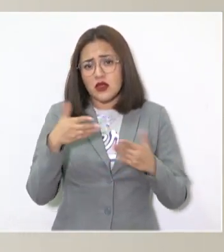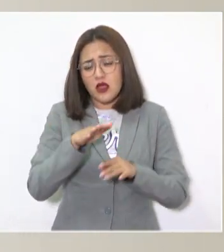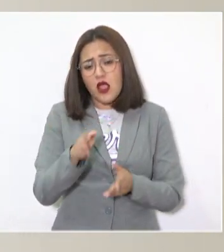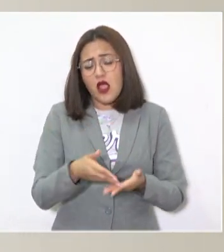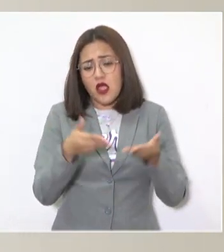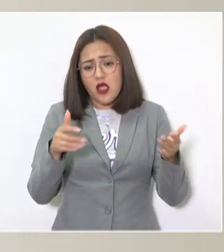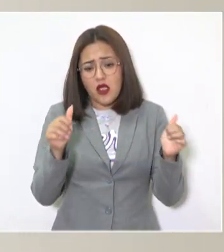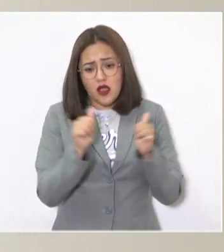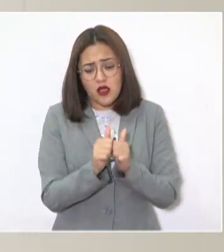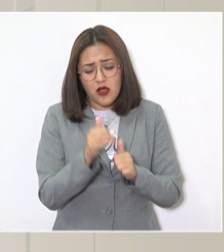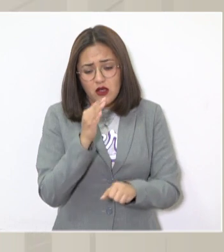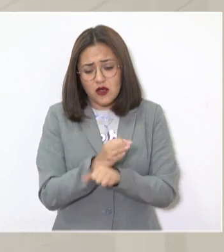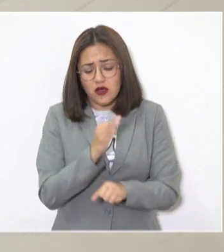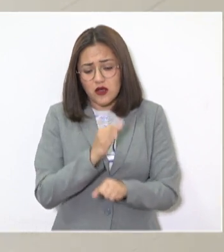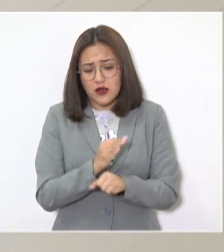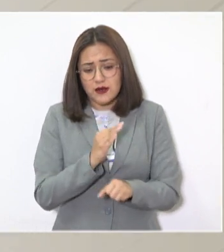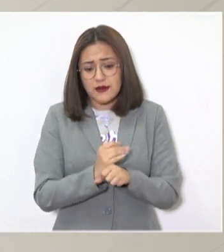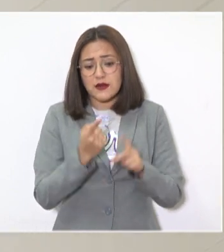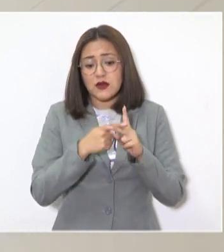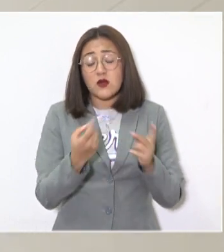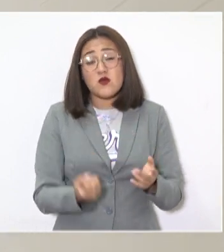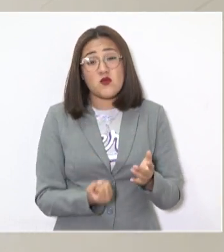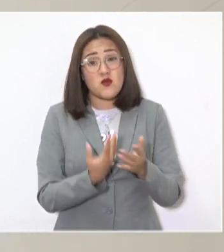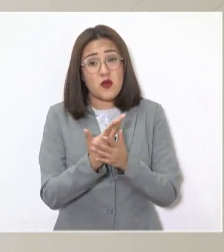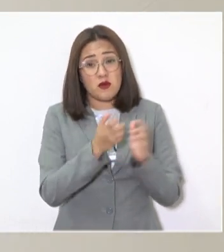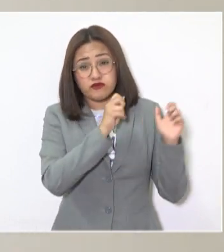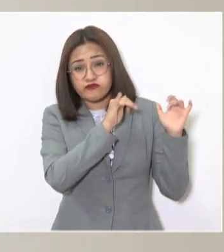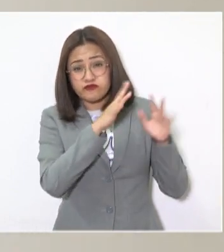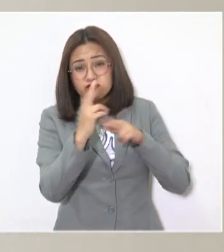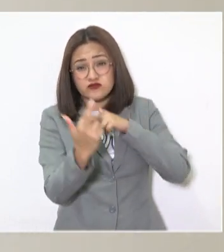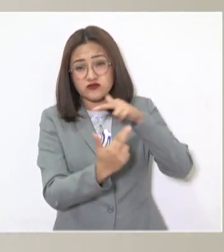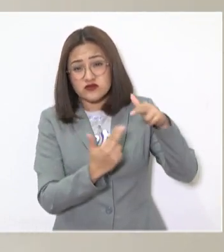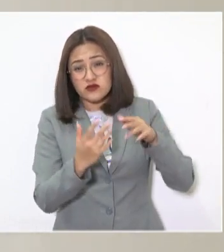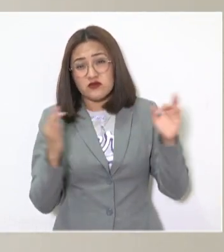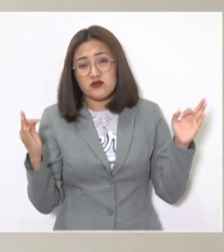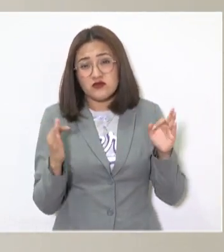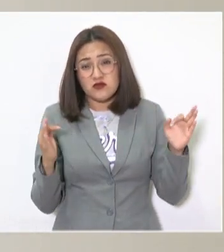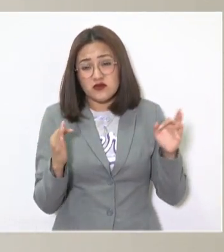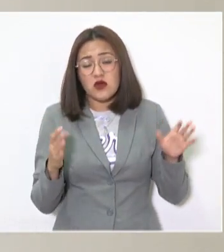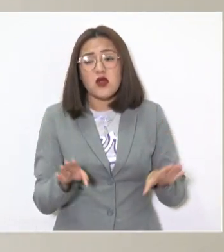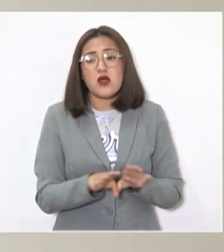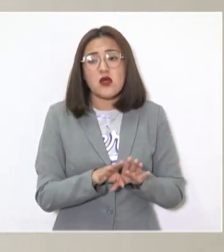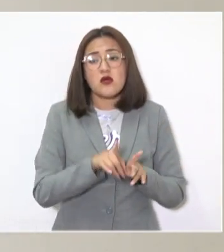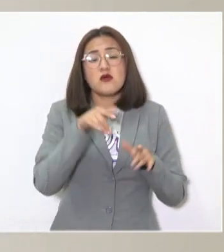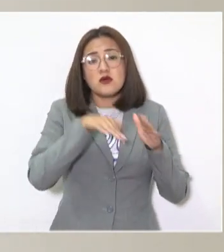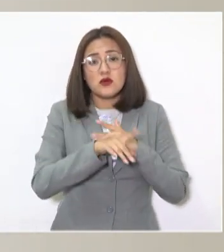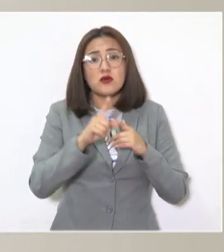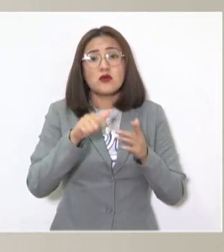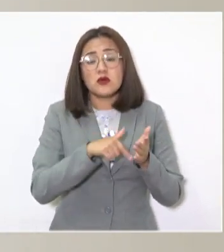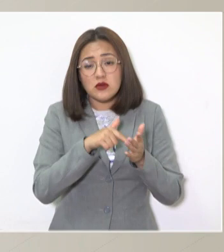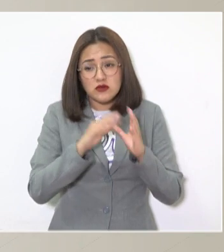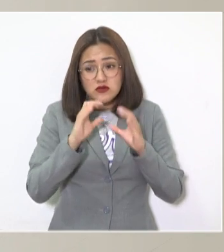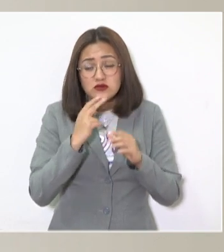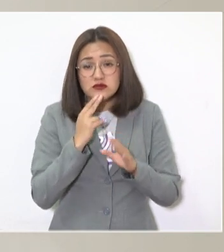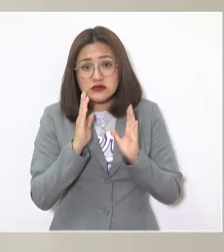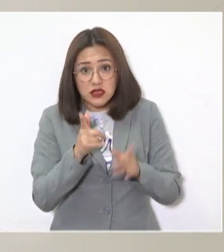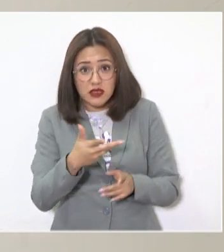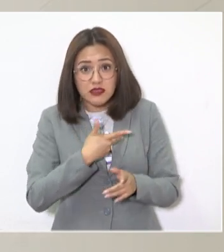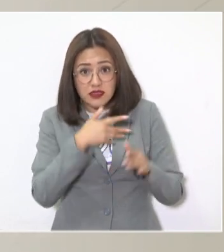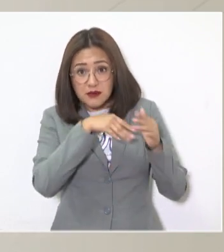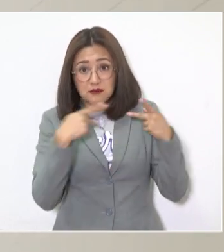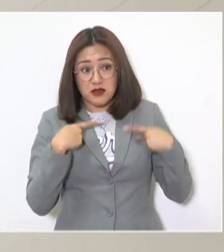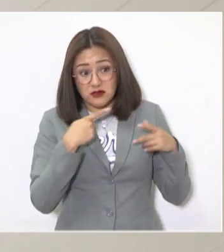con el ingreso de nuevos frentes fríos, cómo va la protección o los albergues. Si hay algunos municipios que ya hayan tenido